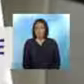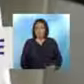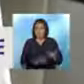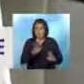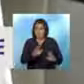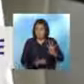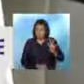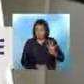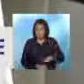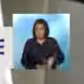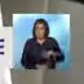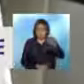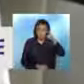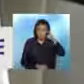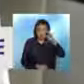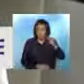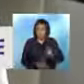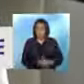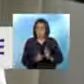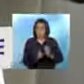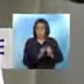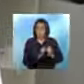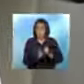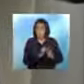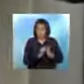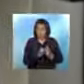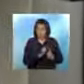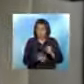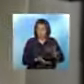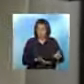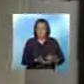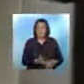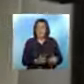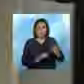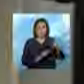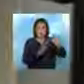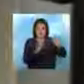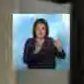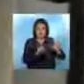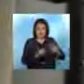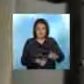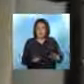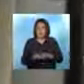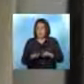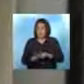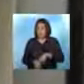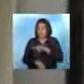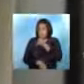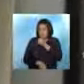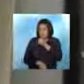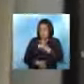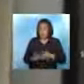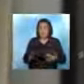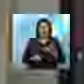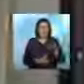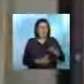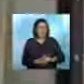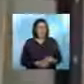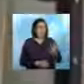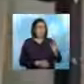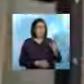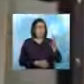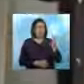14 chicos realities o que participan en los programas realities y también conductores de televisión de programas de espectáculo y